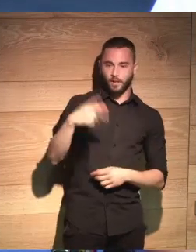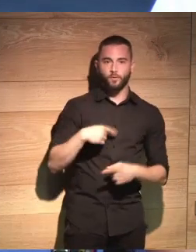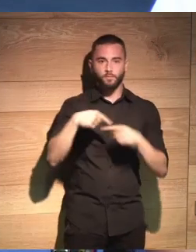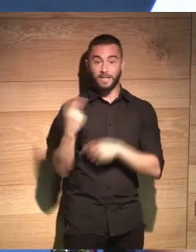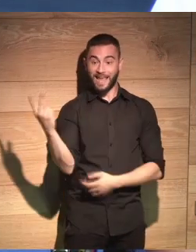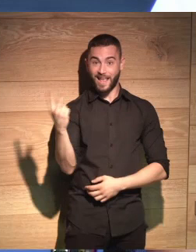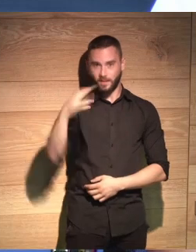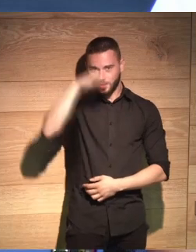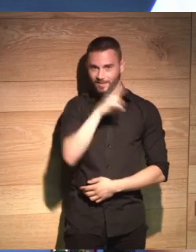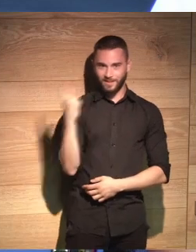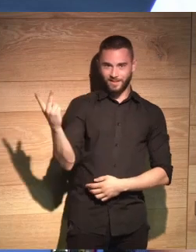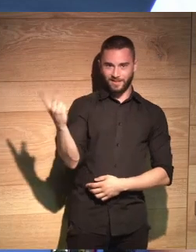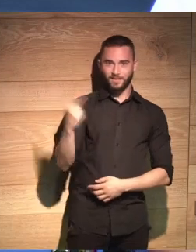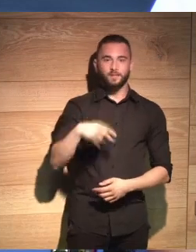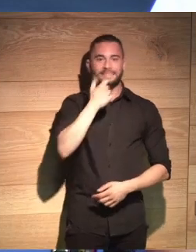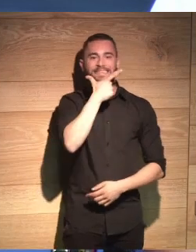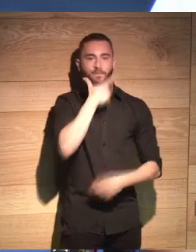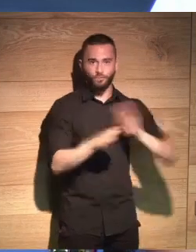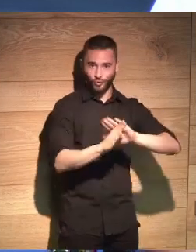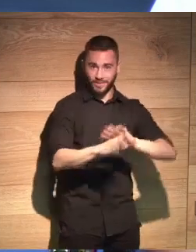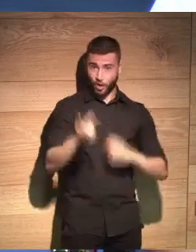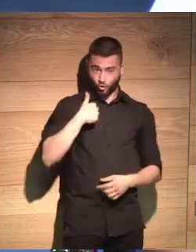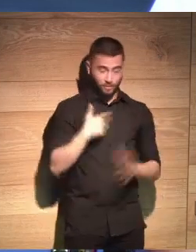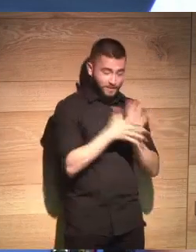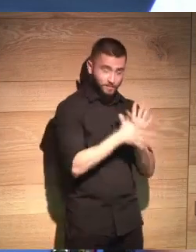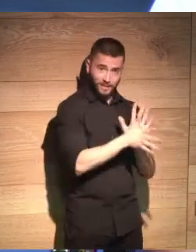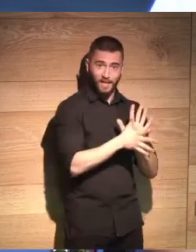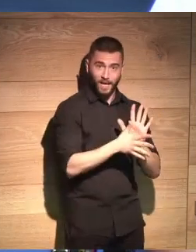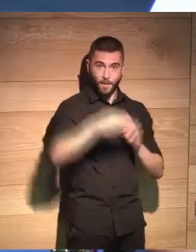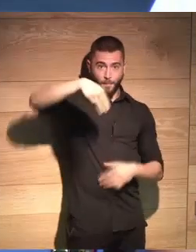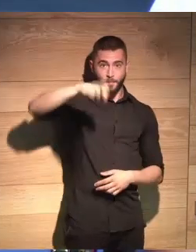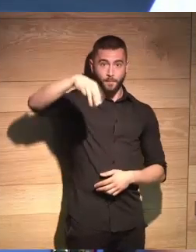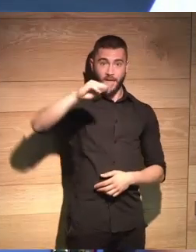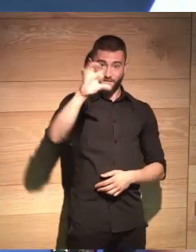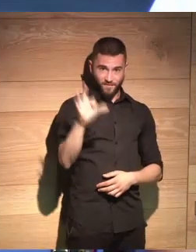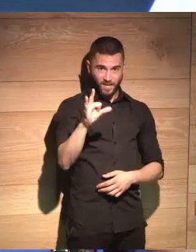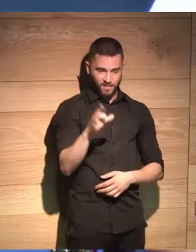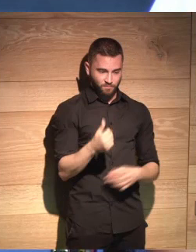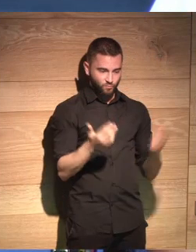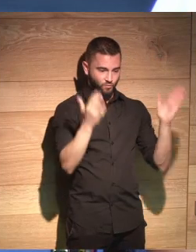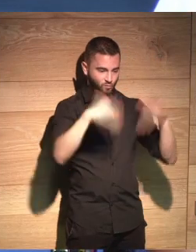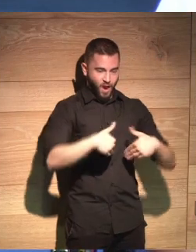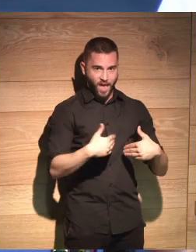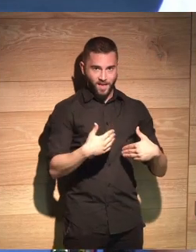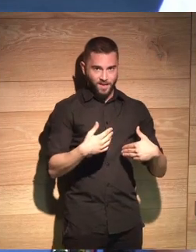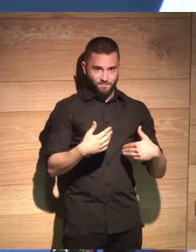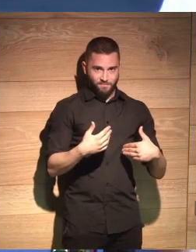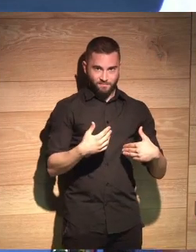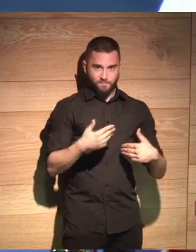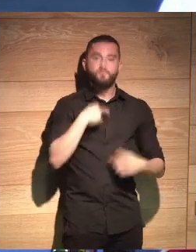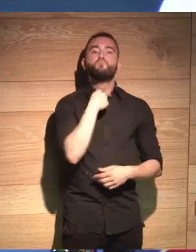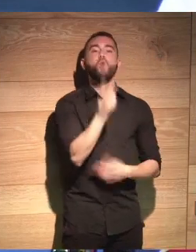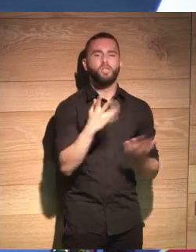mientras seguían sonriendo. Yo te expliqué, Memphis, no hay nadie ahí, Memphis, son solamente